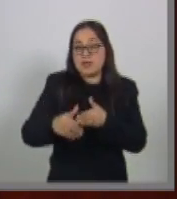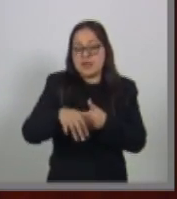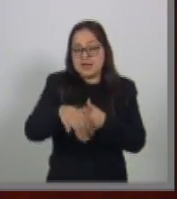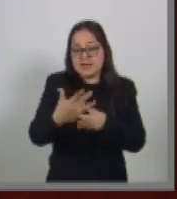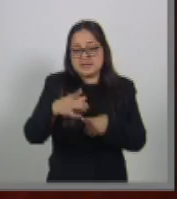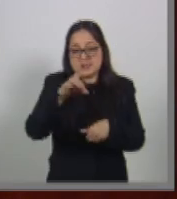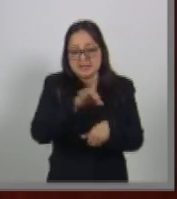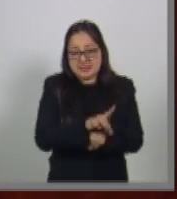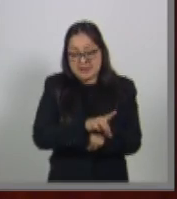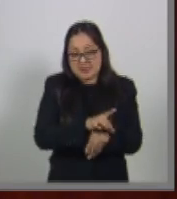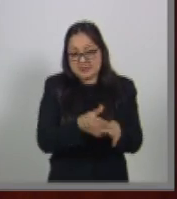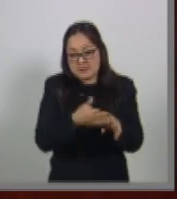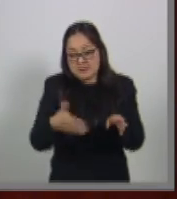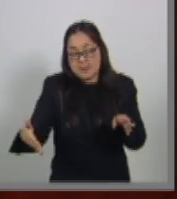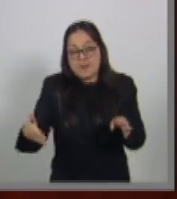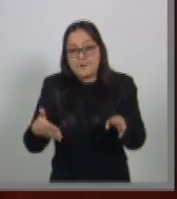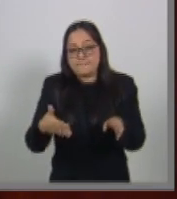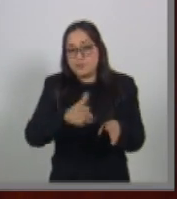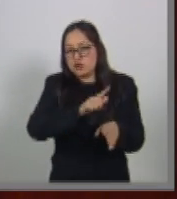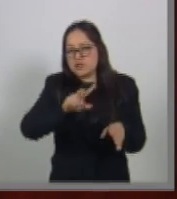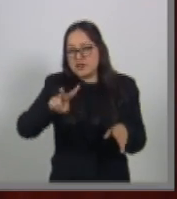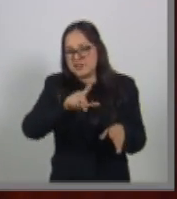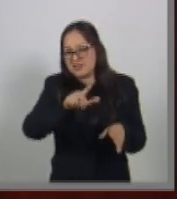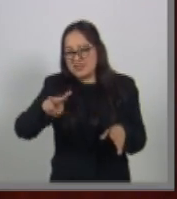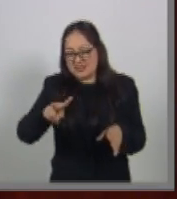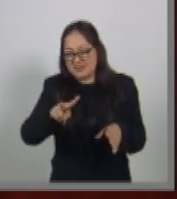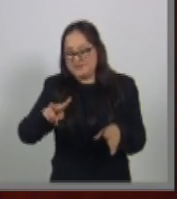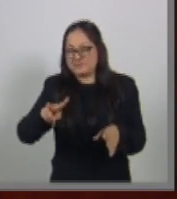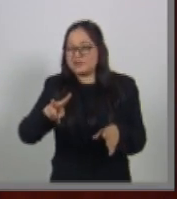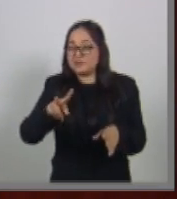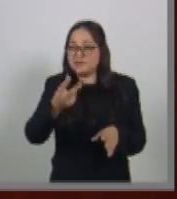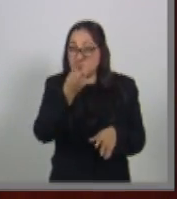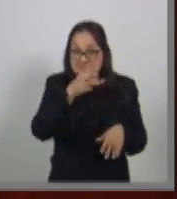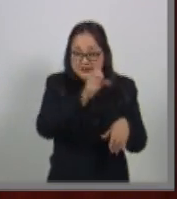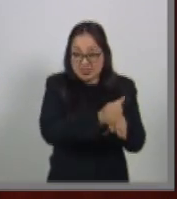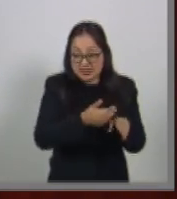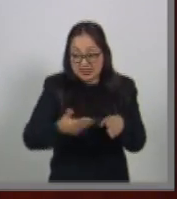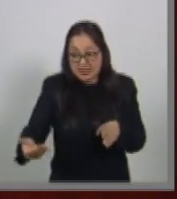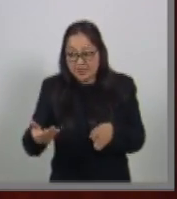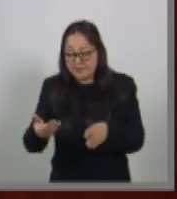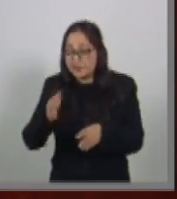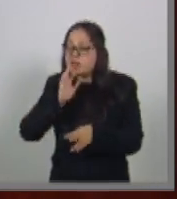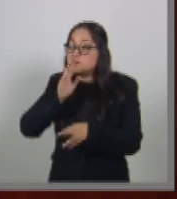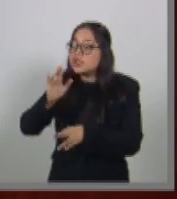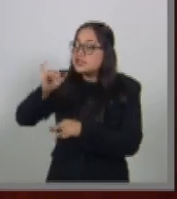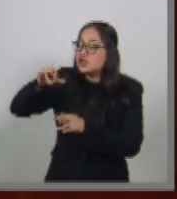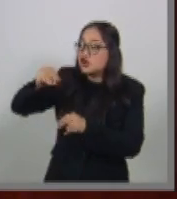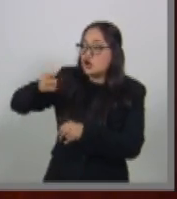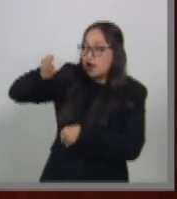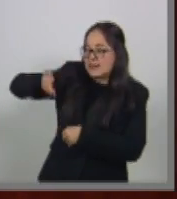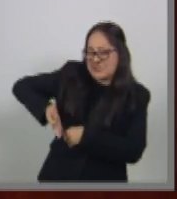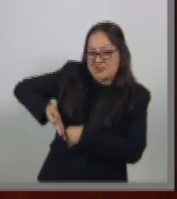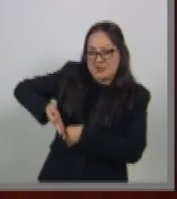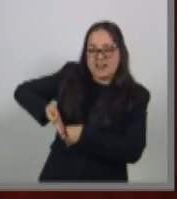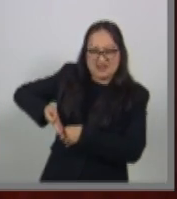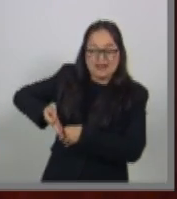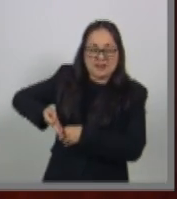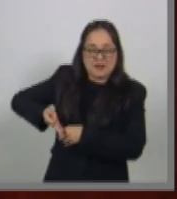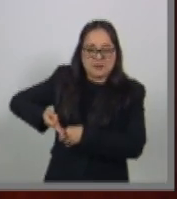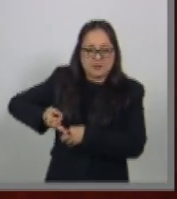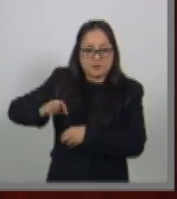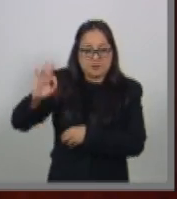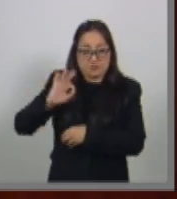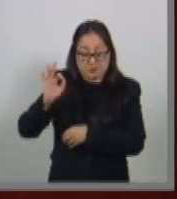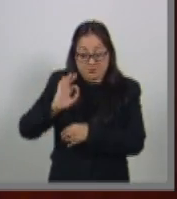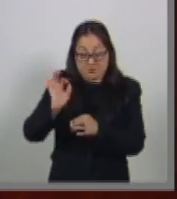días hábiles siguientes a su notificación si acepta dicha recomendación. Entregará, en su